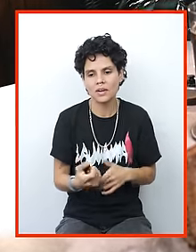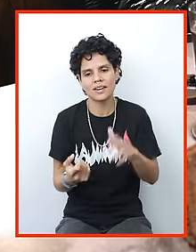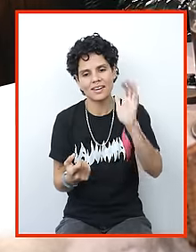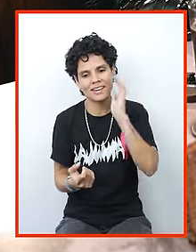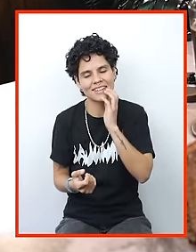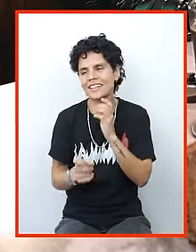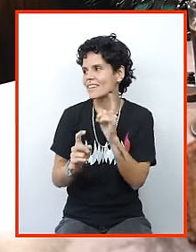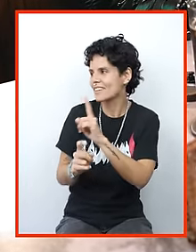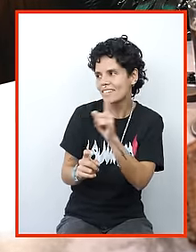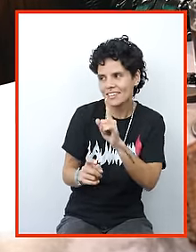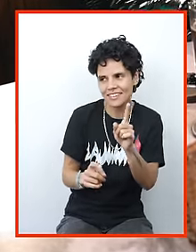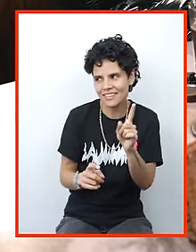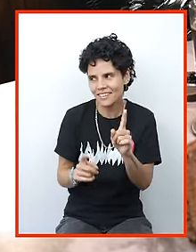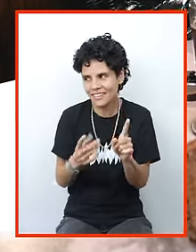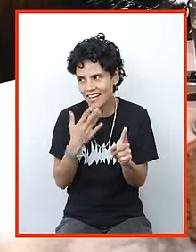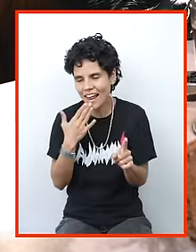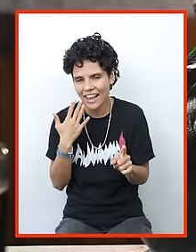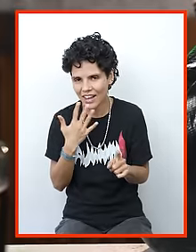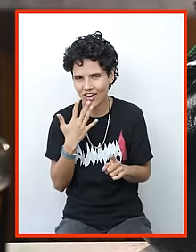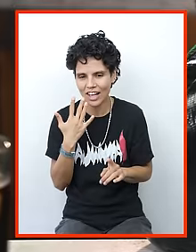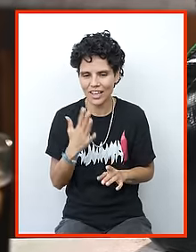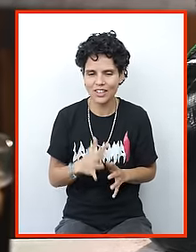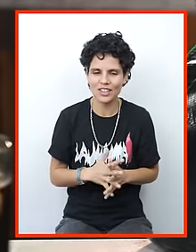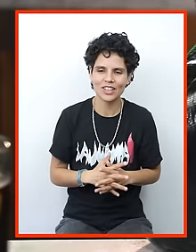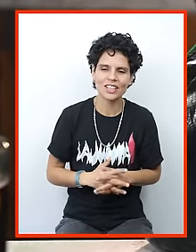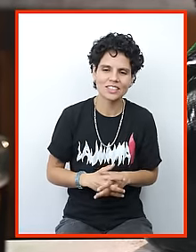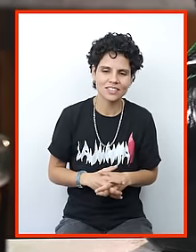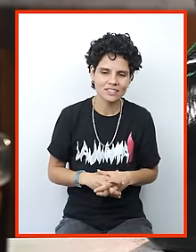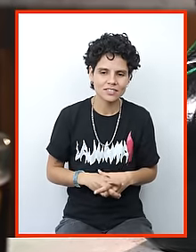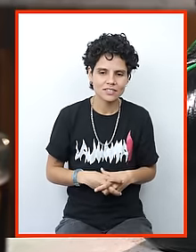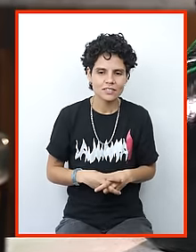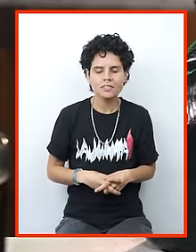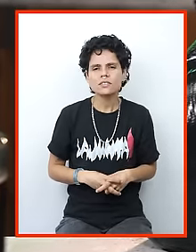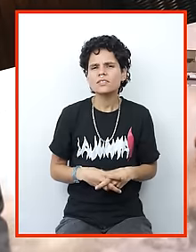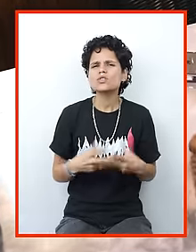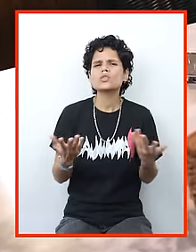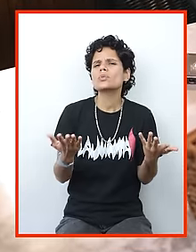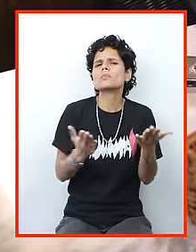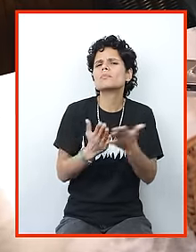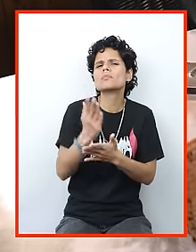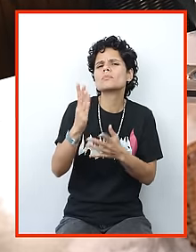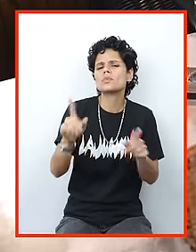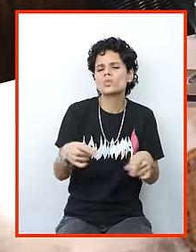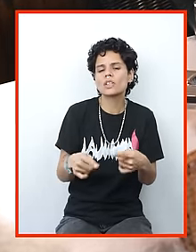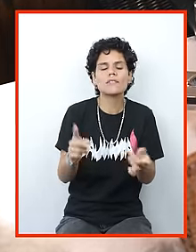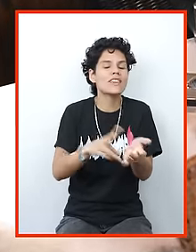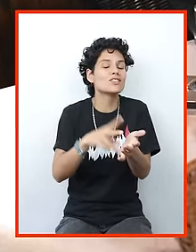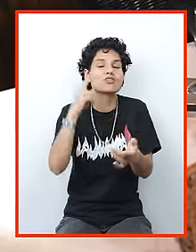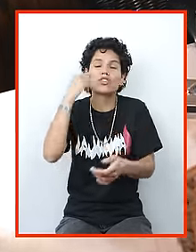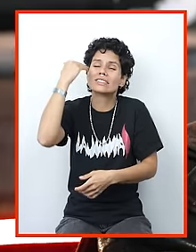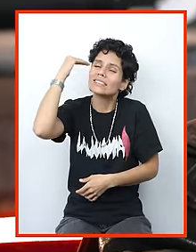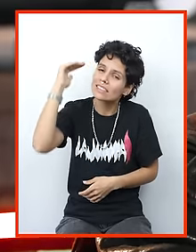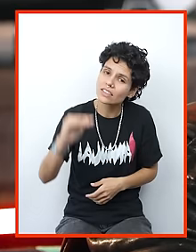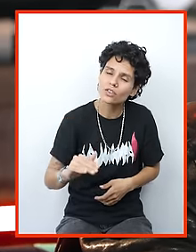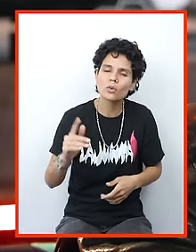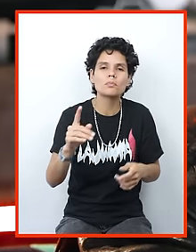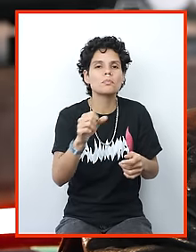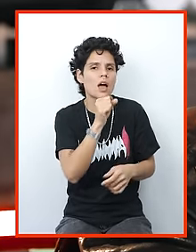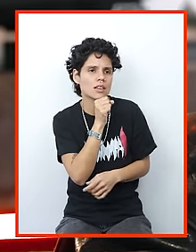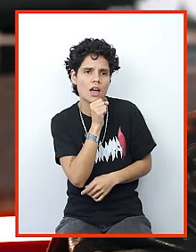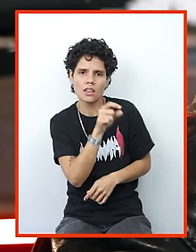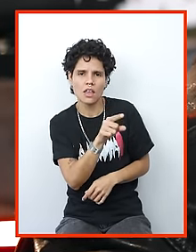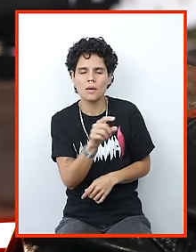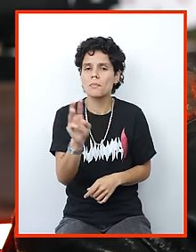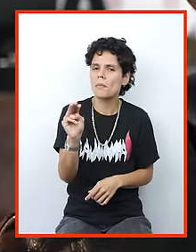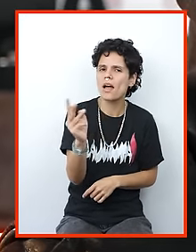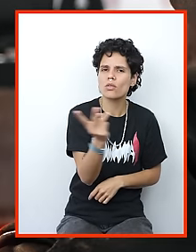ahí la botamos. O sea, no, no, sí, está rico. ¿Cómo conociste la música? Porque era el chico. Sí, yo empecé muy chico, por mi tata igual. Mi tata, mi mamá,